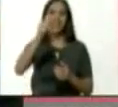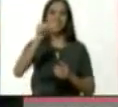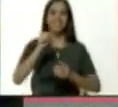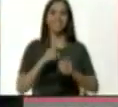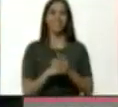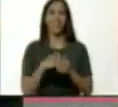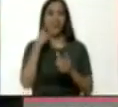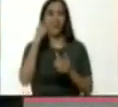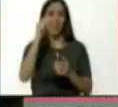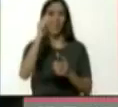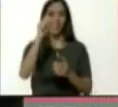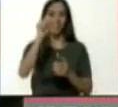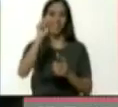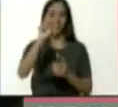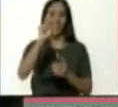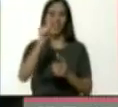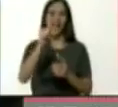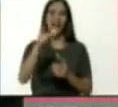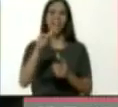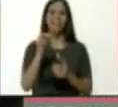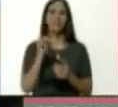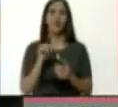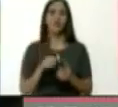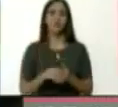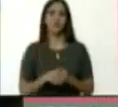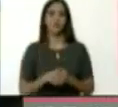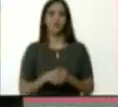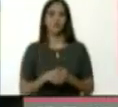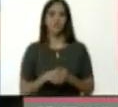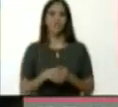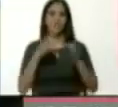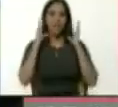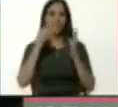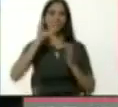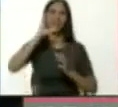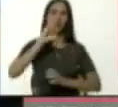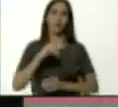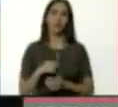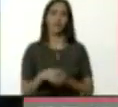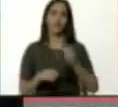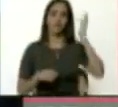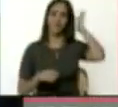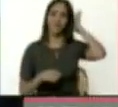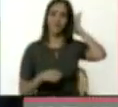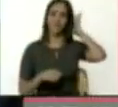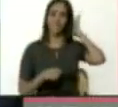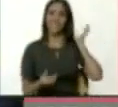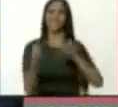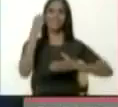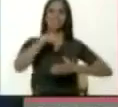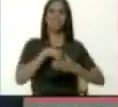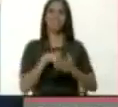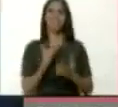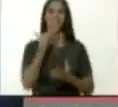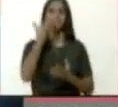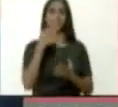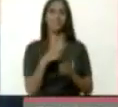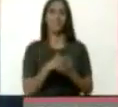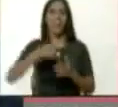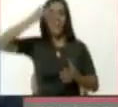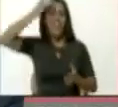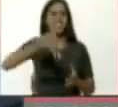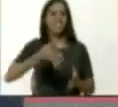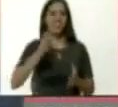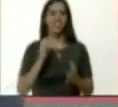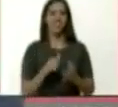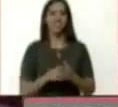Tragajalino. Mira, extendiendo un poco lo que estás diciendo del Amazonas. ¿Se te metió el espíritu de la necia? Sí, deja el bullying, chamo. Porque ya va ahí.